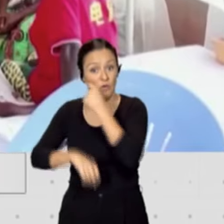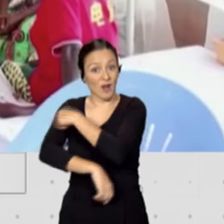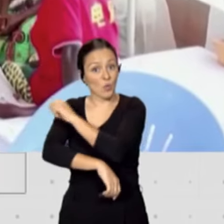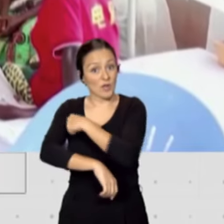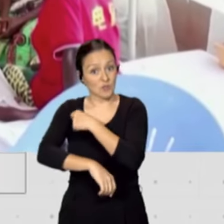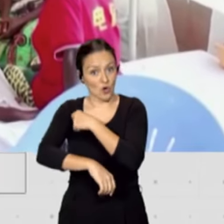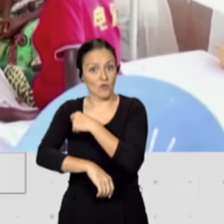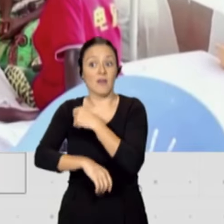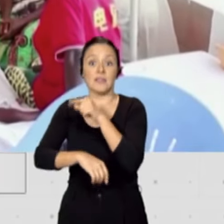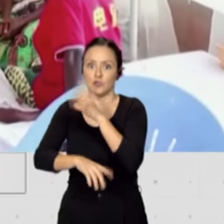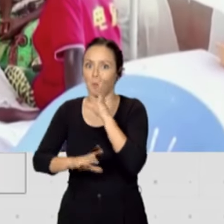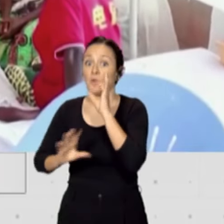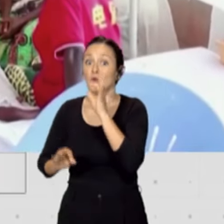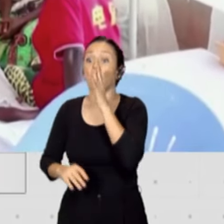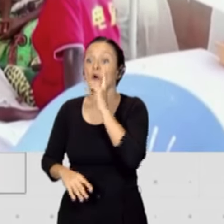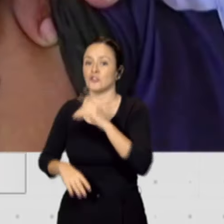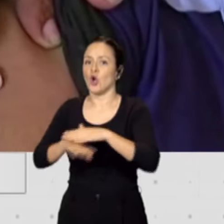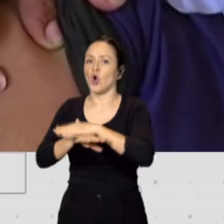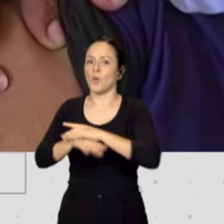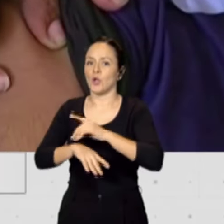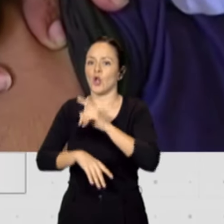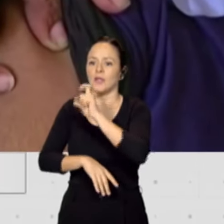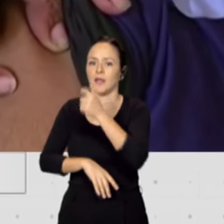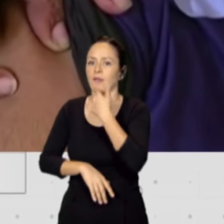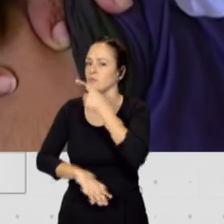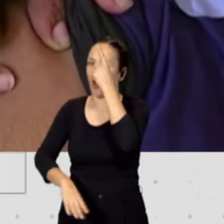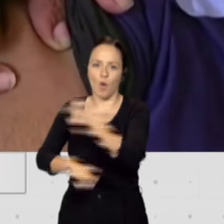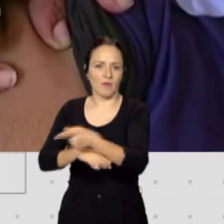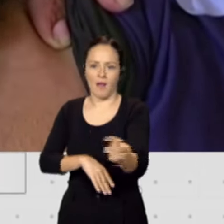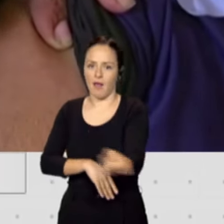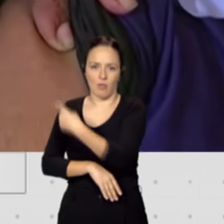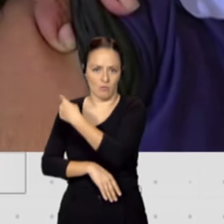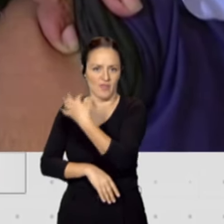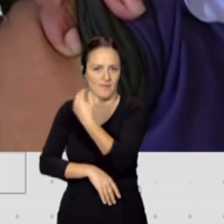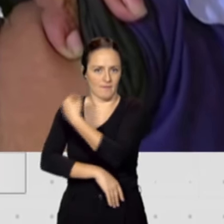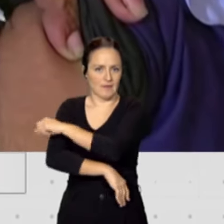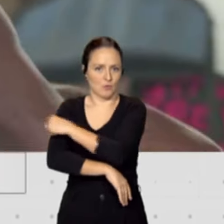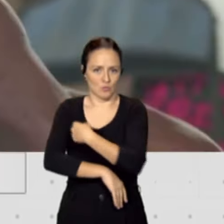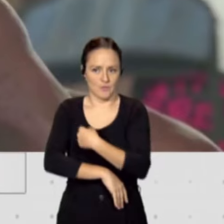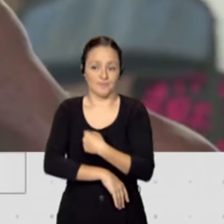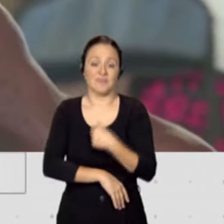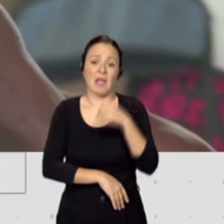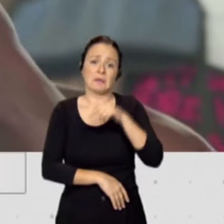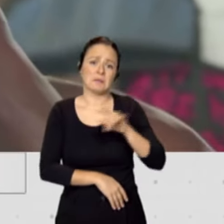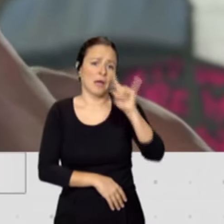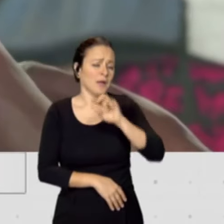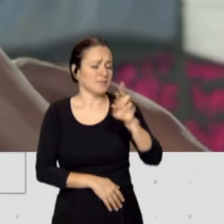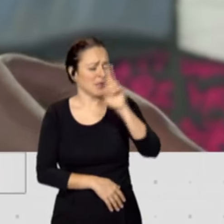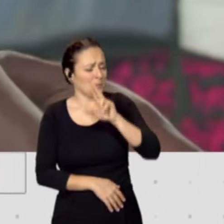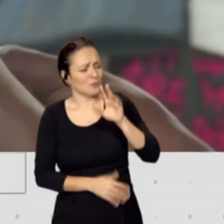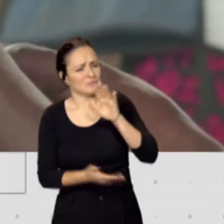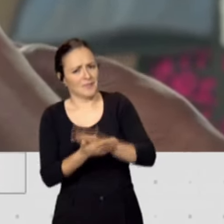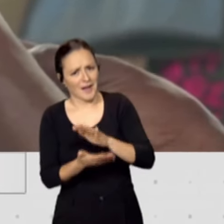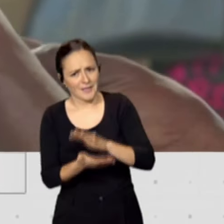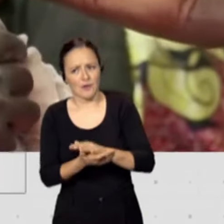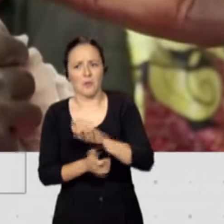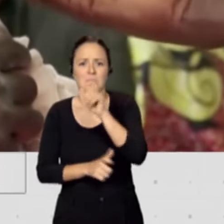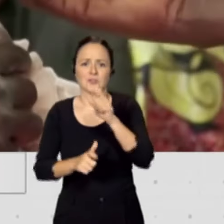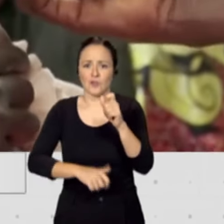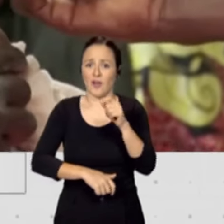el gobierno de Italia hizo obligatoria la vacunación frente al sarampión aquí en Canarias insisto estamos tranquilos la población está bien